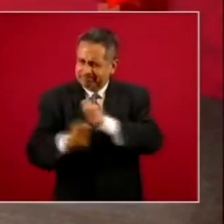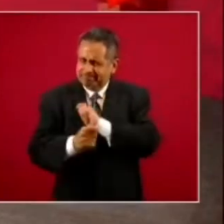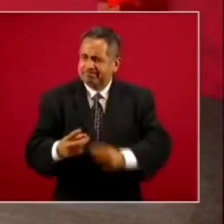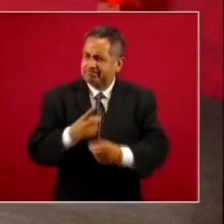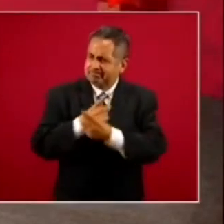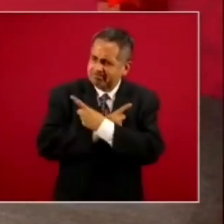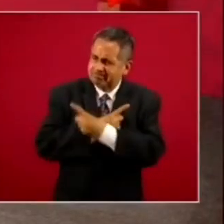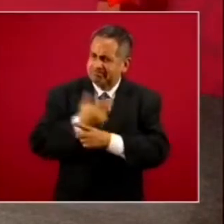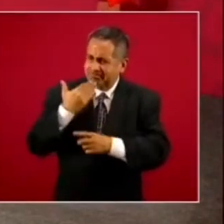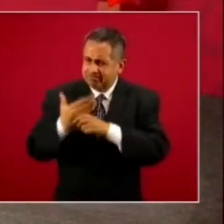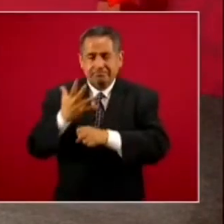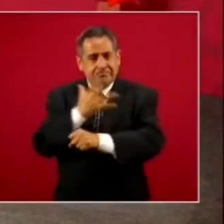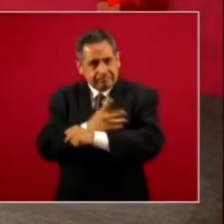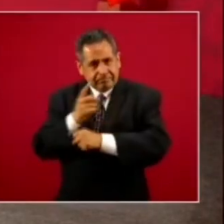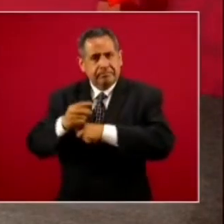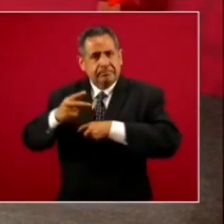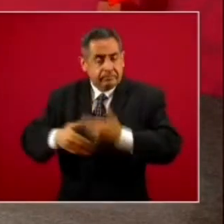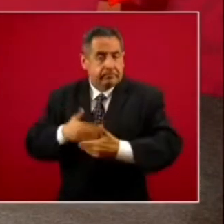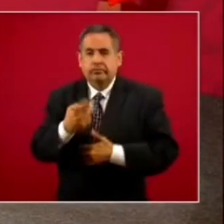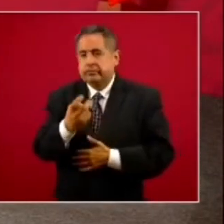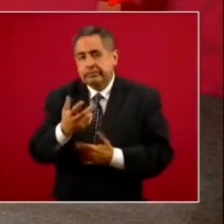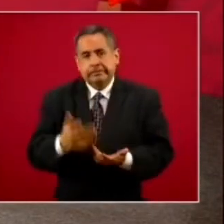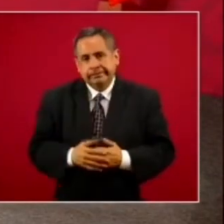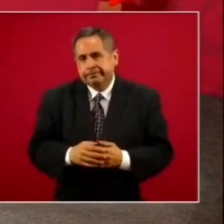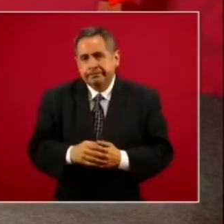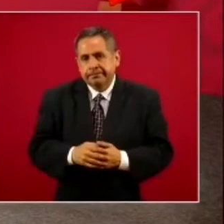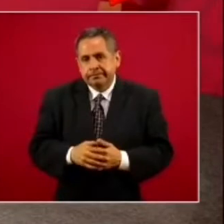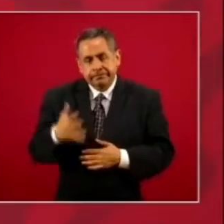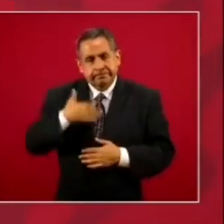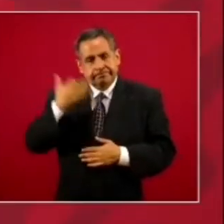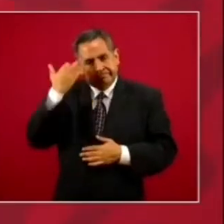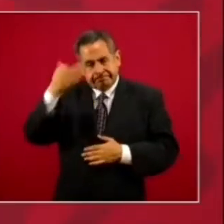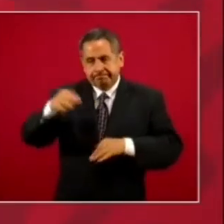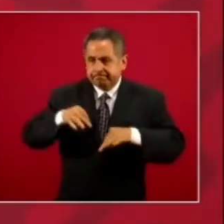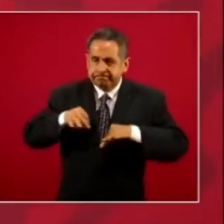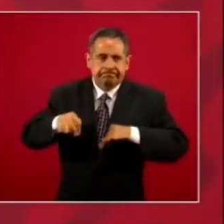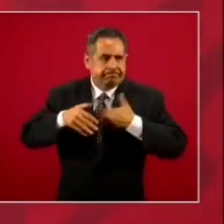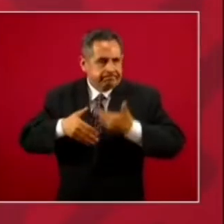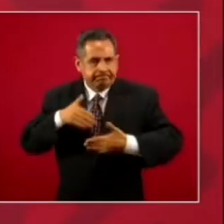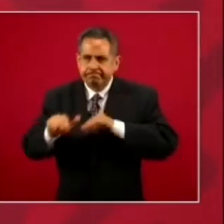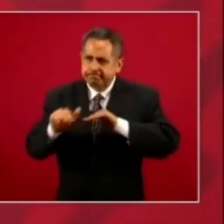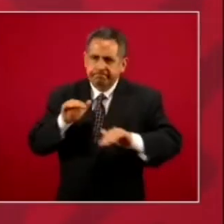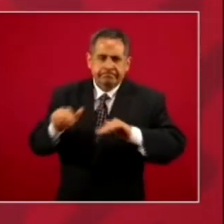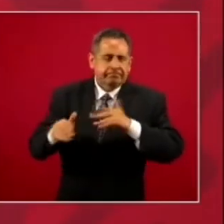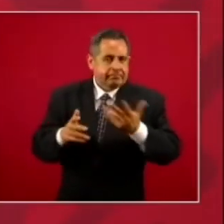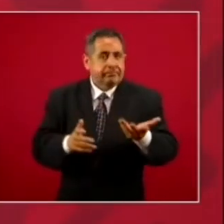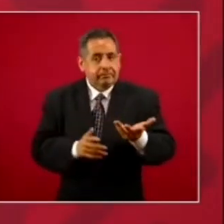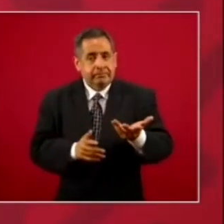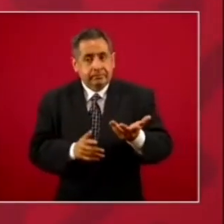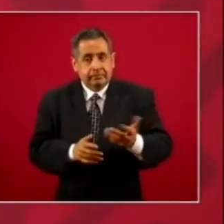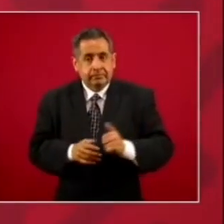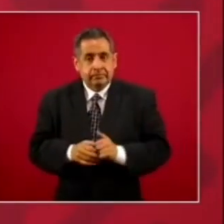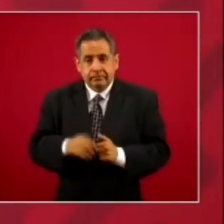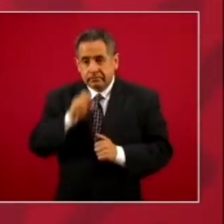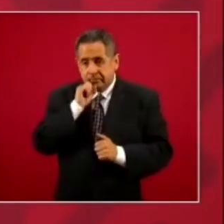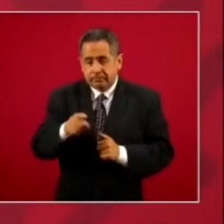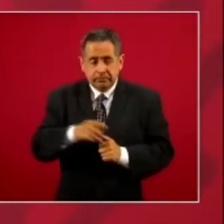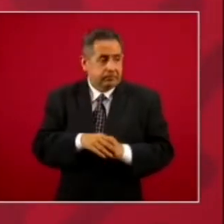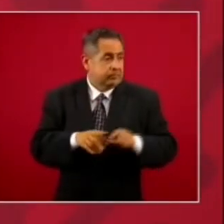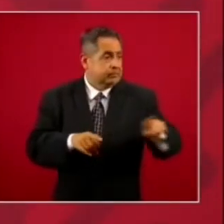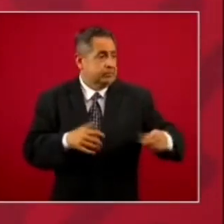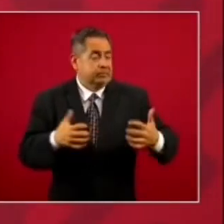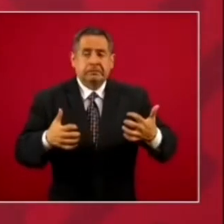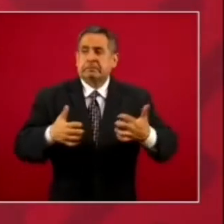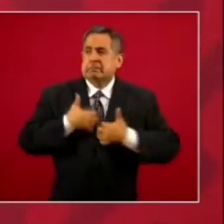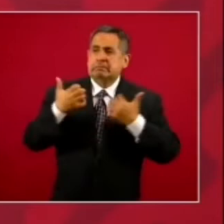Y esto lleva pues trabajo y además produce